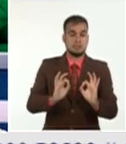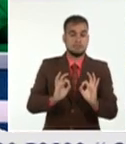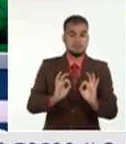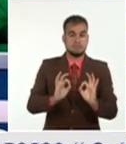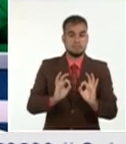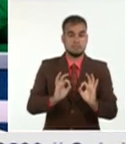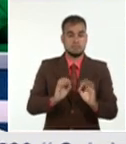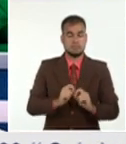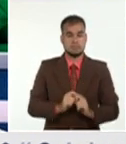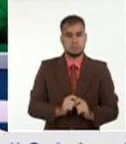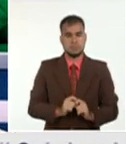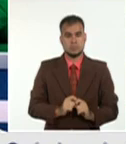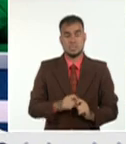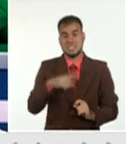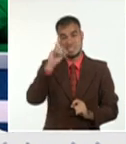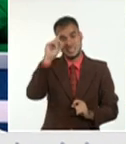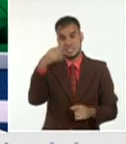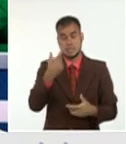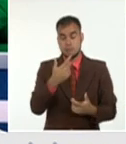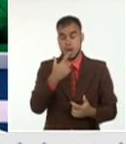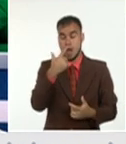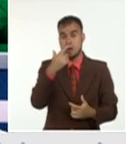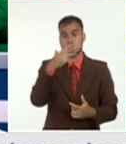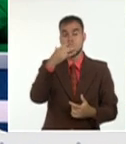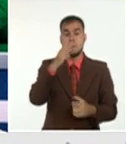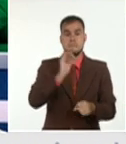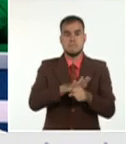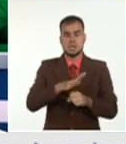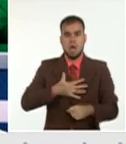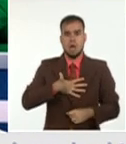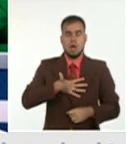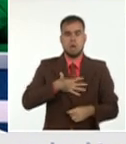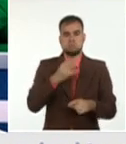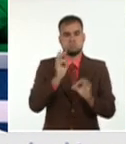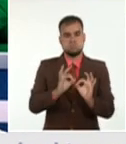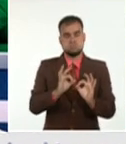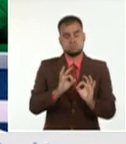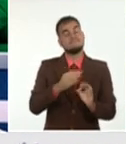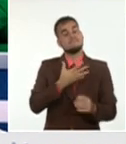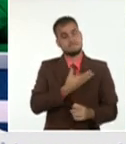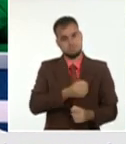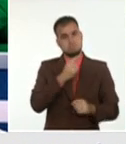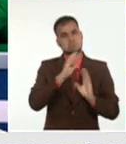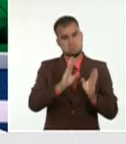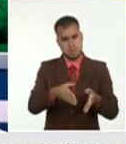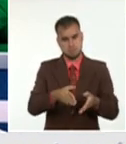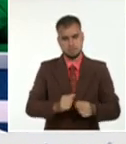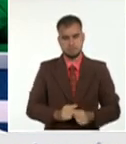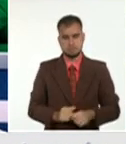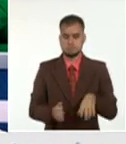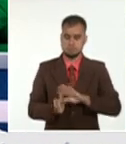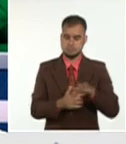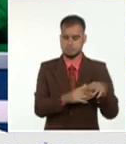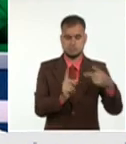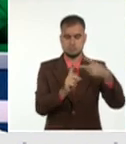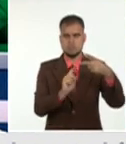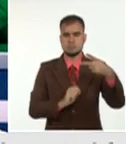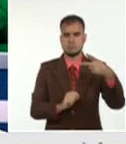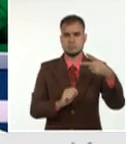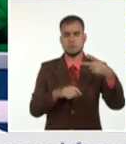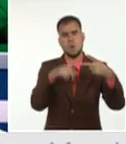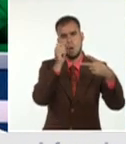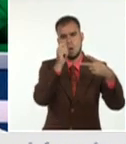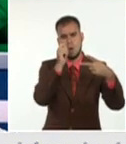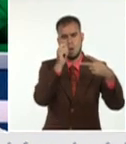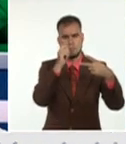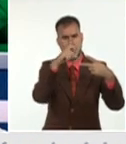cuando el oxígeno comienza a disminuir. Lamentablemente falleció. Fallece también un paciente joven, 50 años